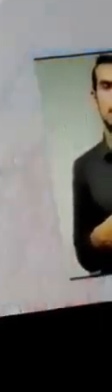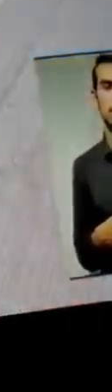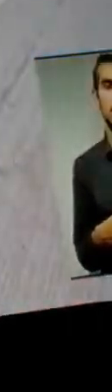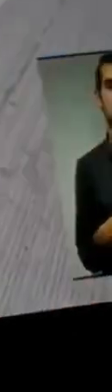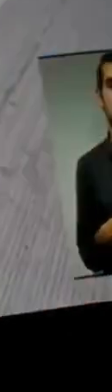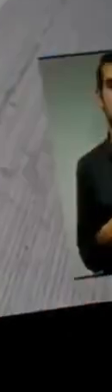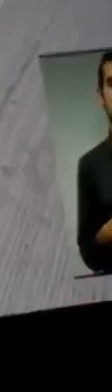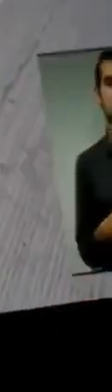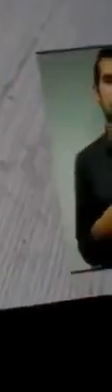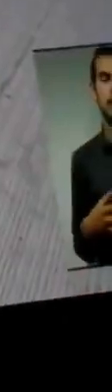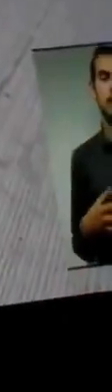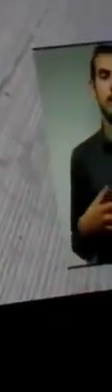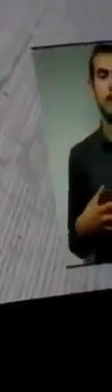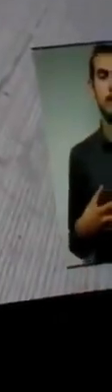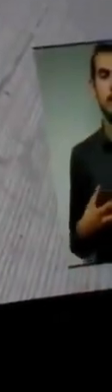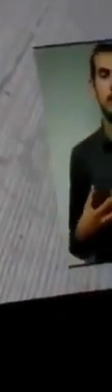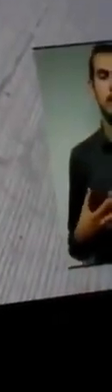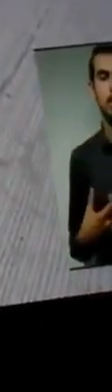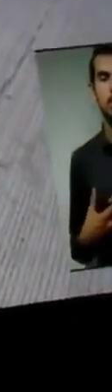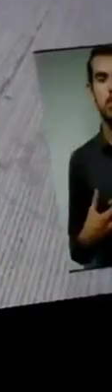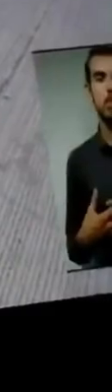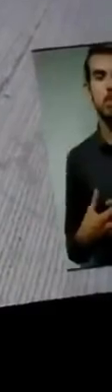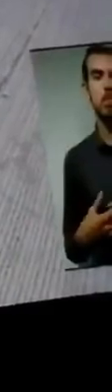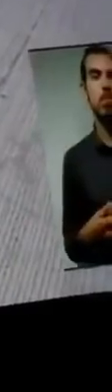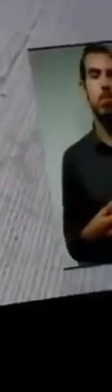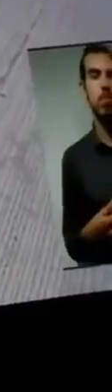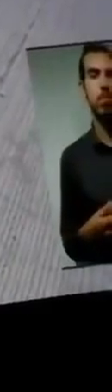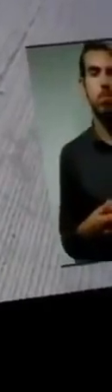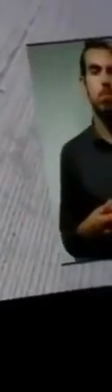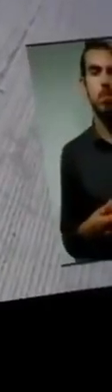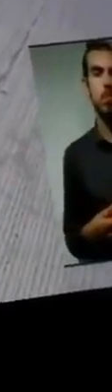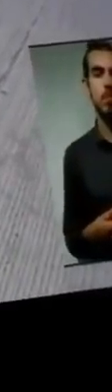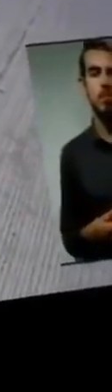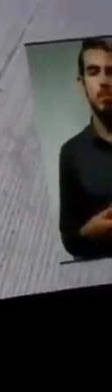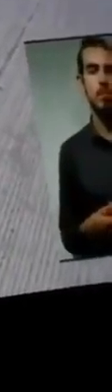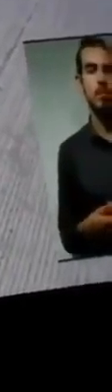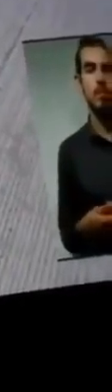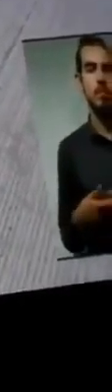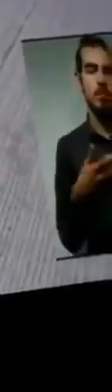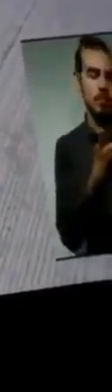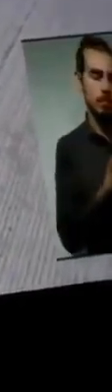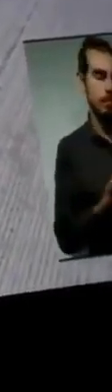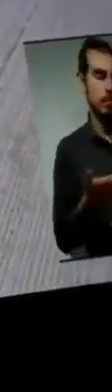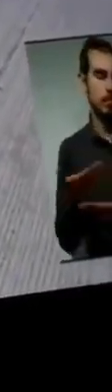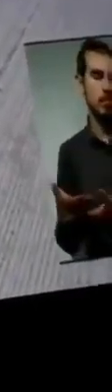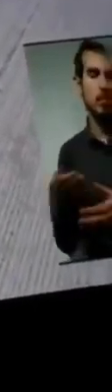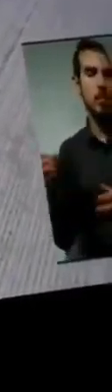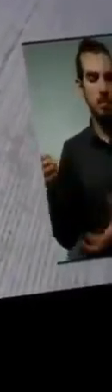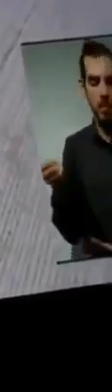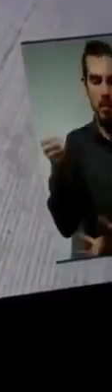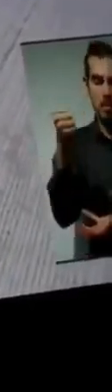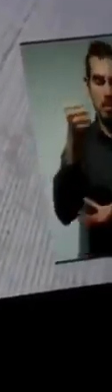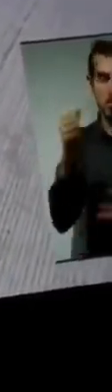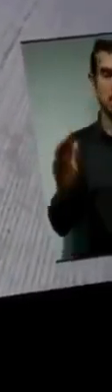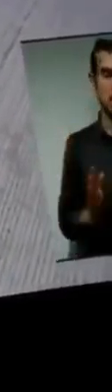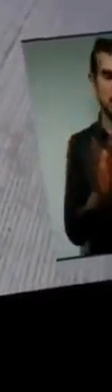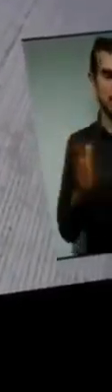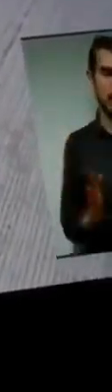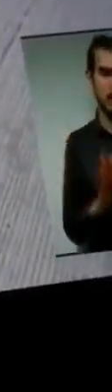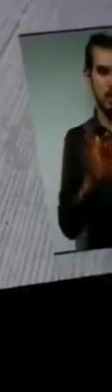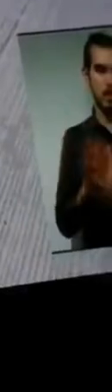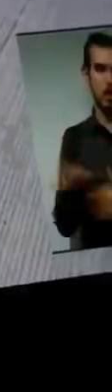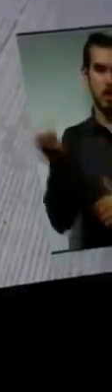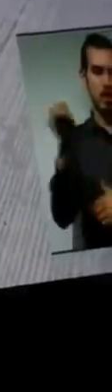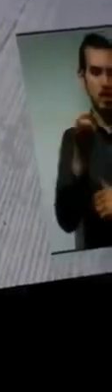Pues bueno, acabamos de entregar del presupuesto participativo del año pasado. Este sábado, pues un ejemplo